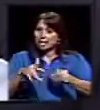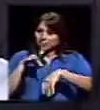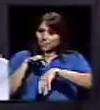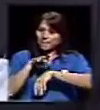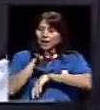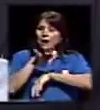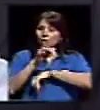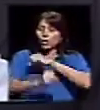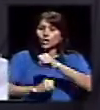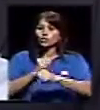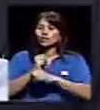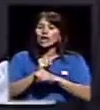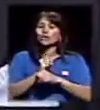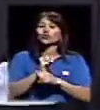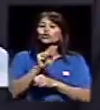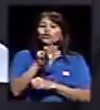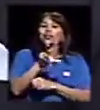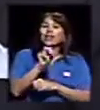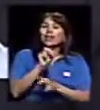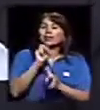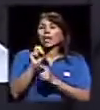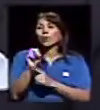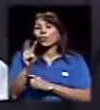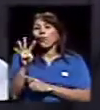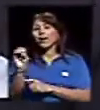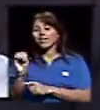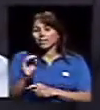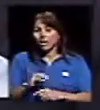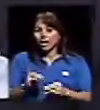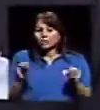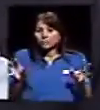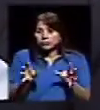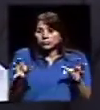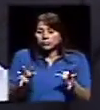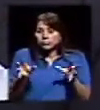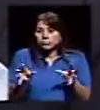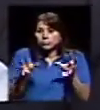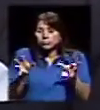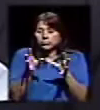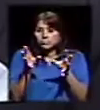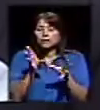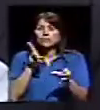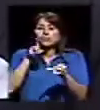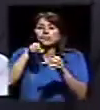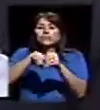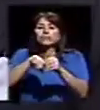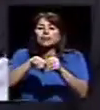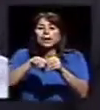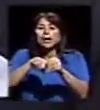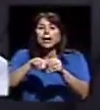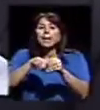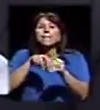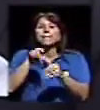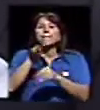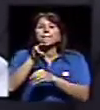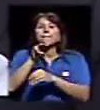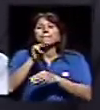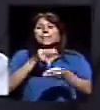década de los años 30 y 40, vigoroso a partir del ingreso al mercado común centroamericano,